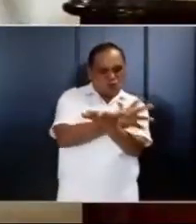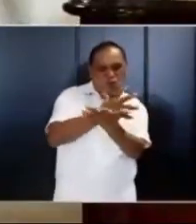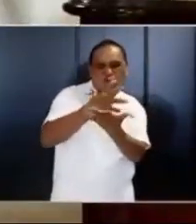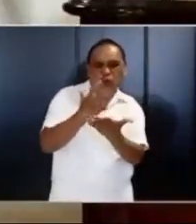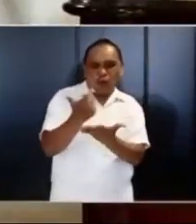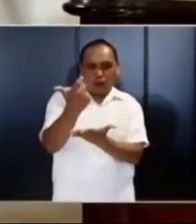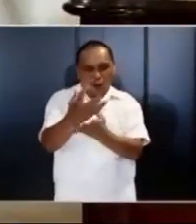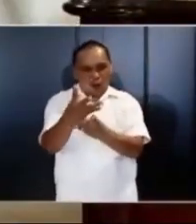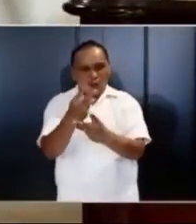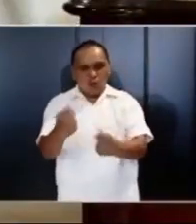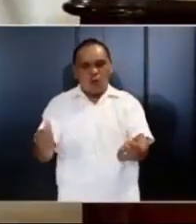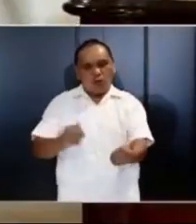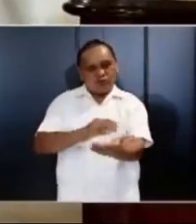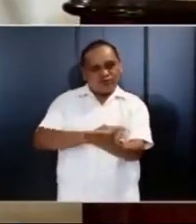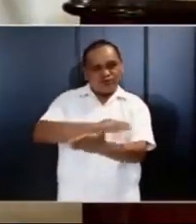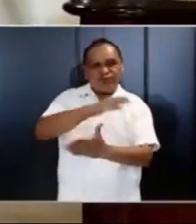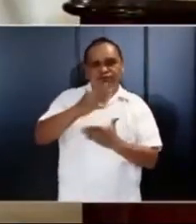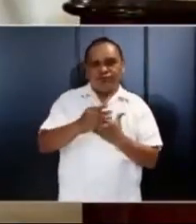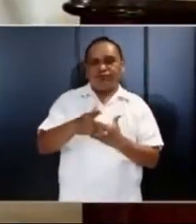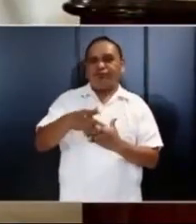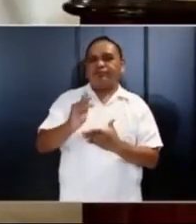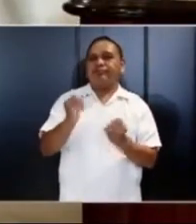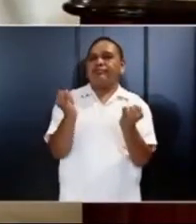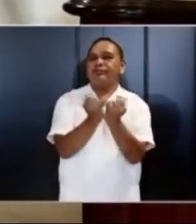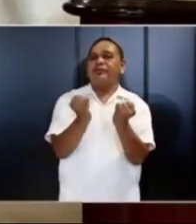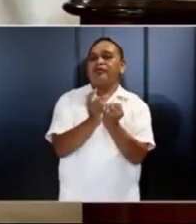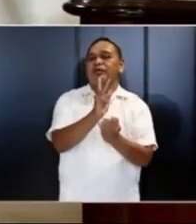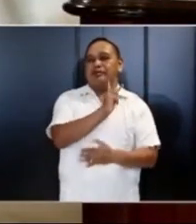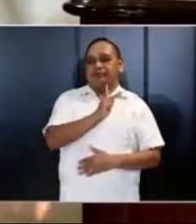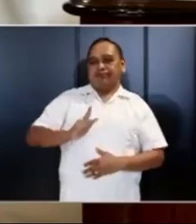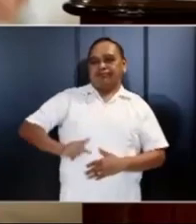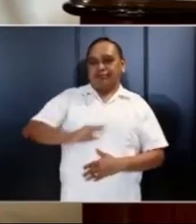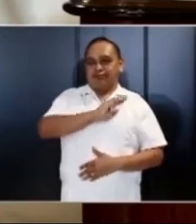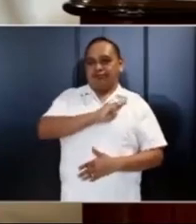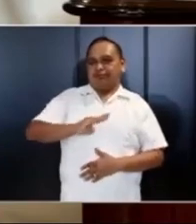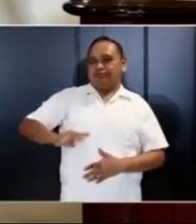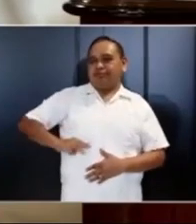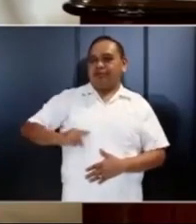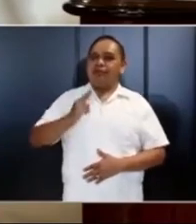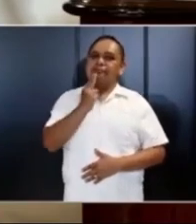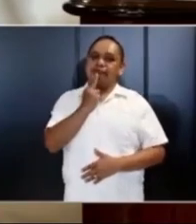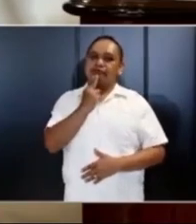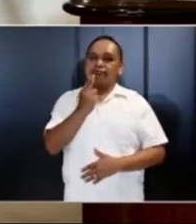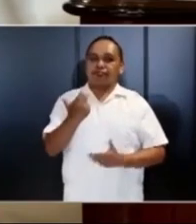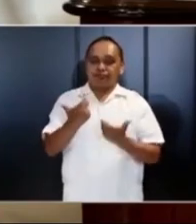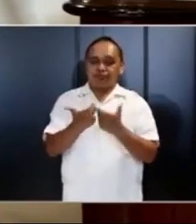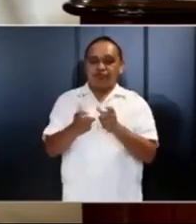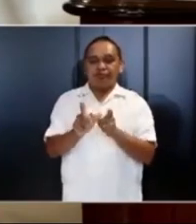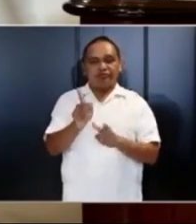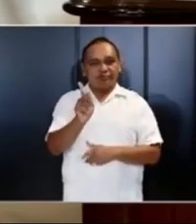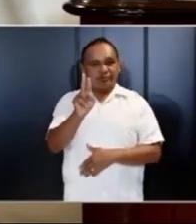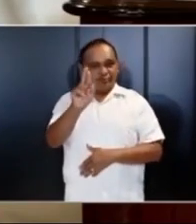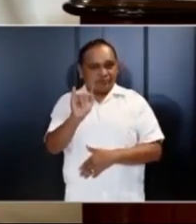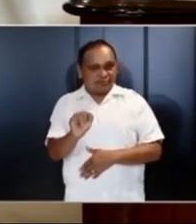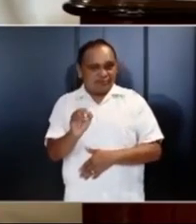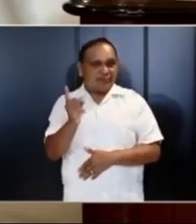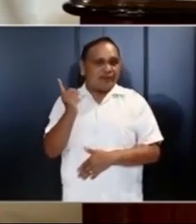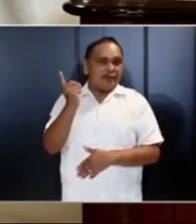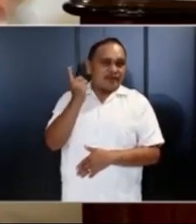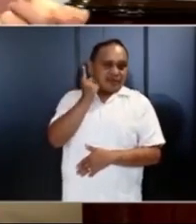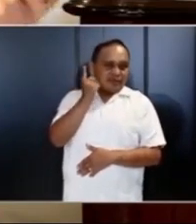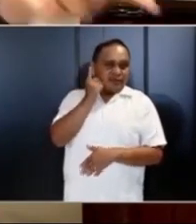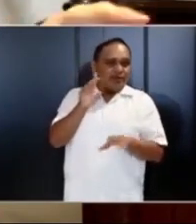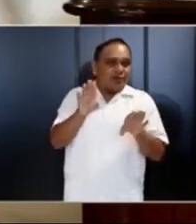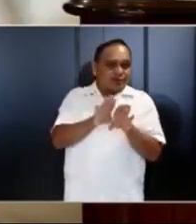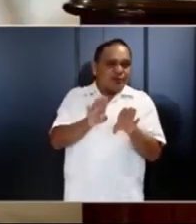gastos de campaña. Lo usó también para las presidencias municipales. O sea que el PRI, esos diputados que tiene, pues son